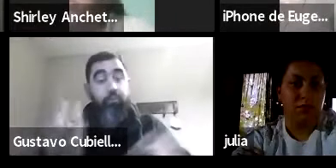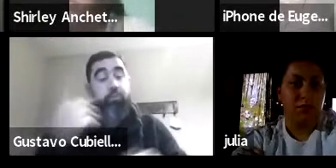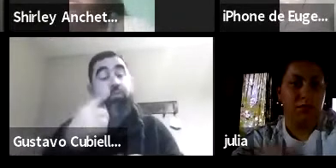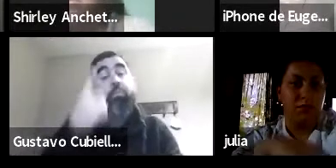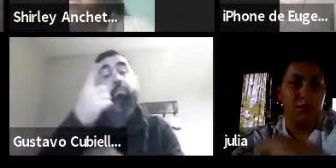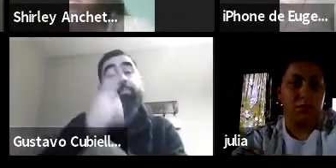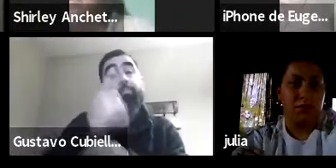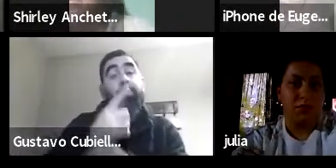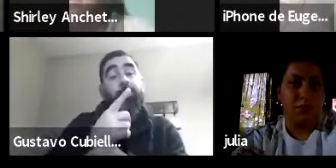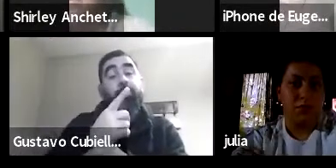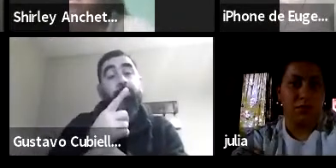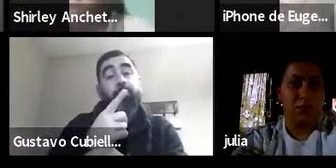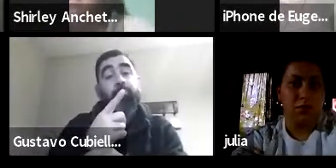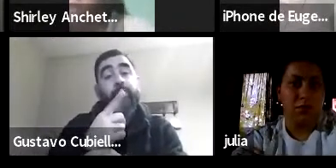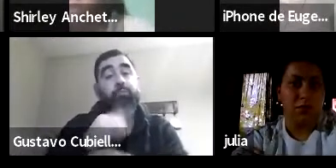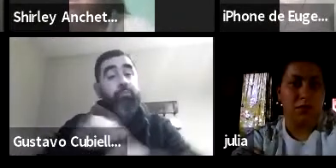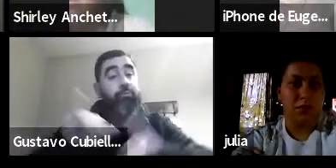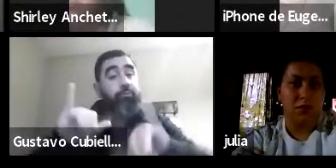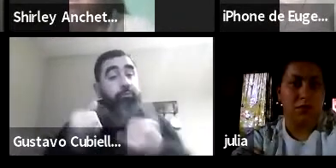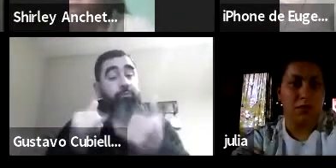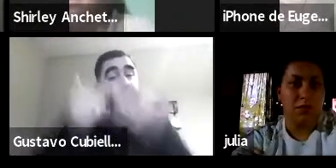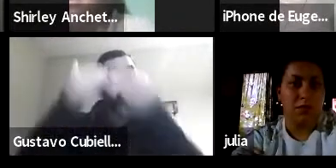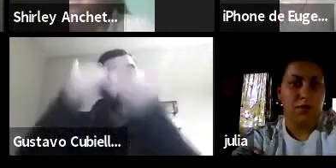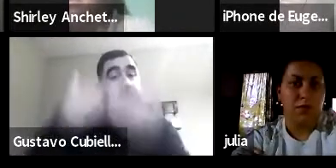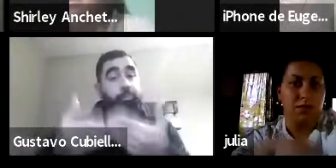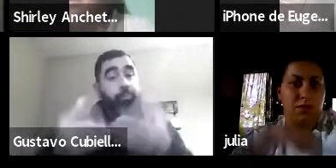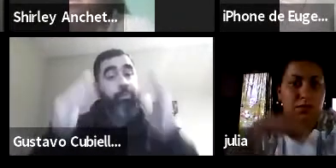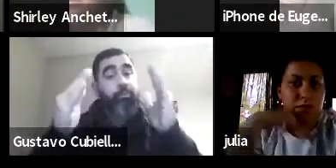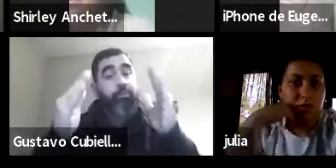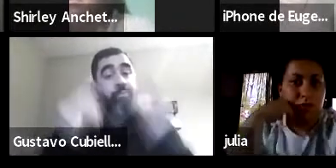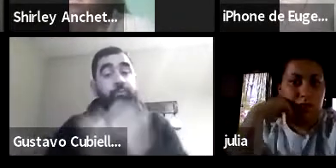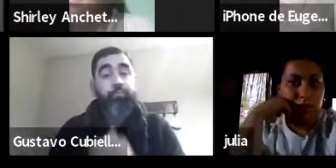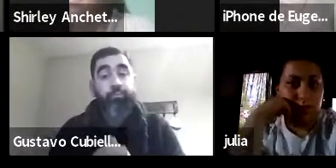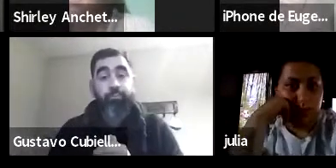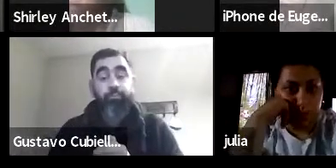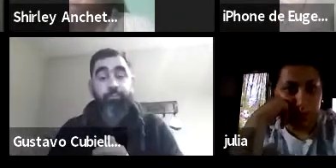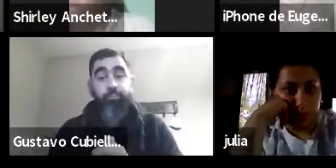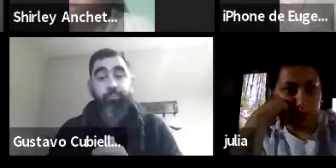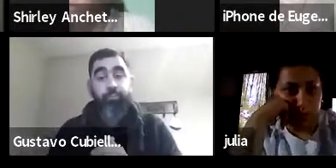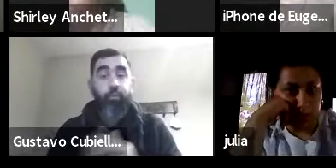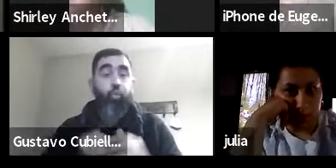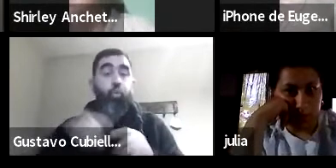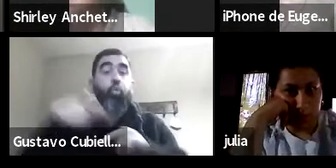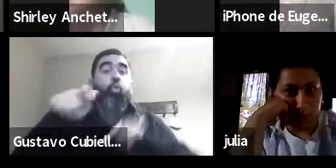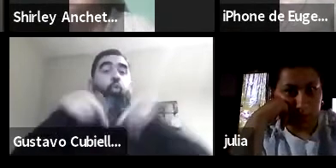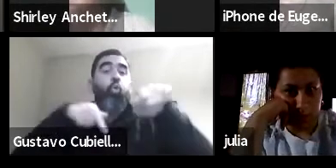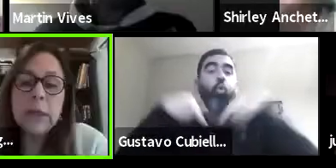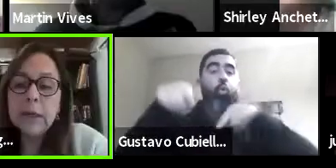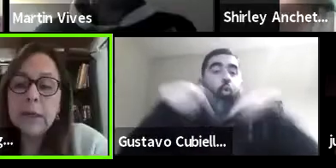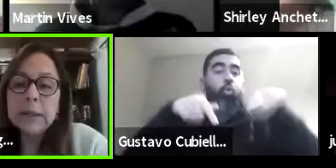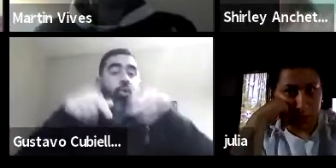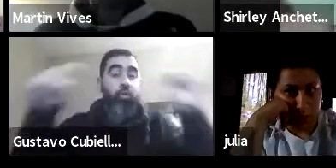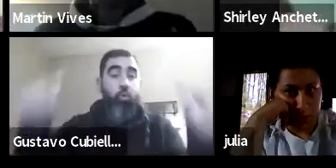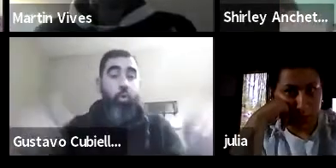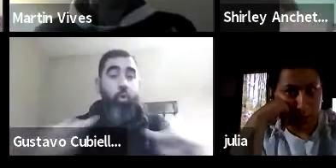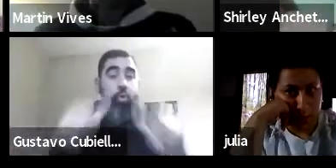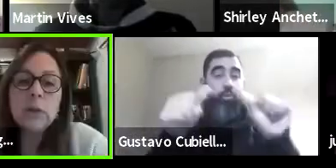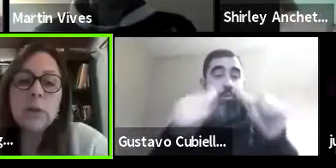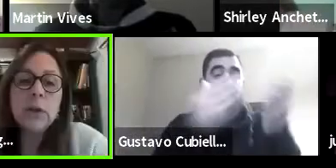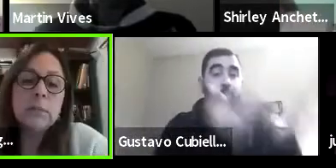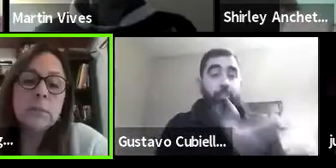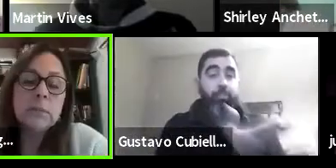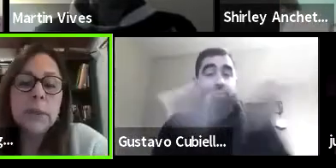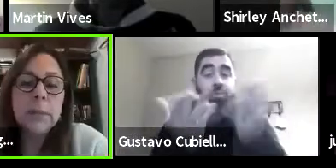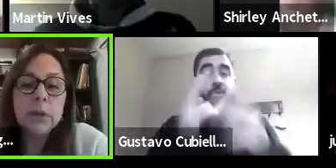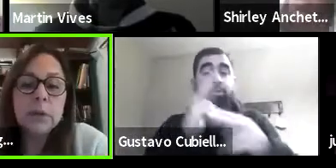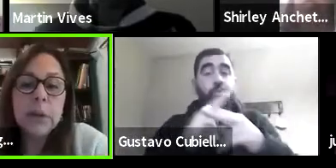lugar, ya para empezar, yo voy a estar un poco coordinando la presentación. Mi nombre